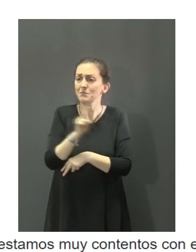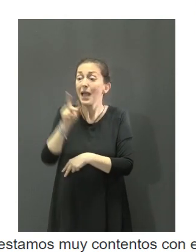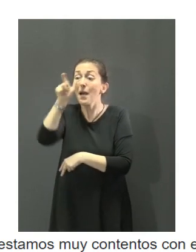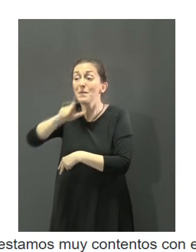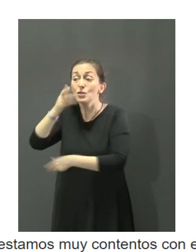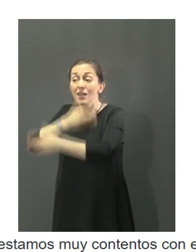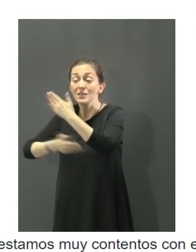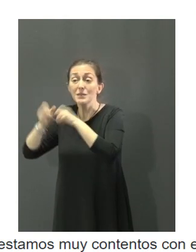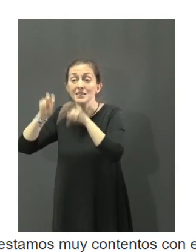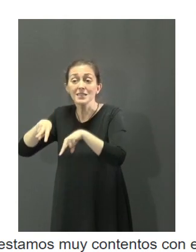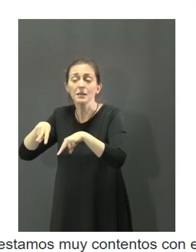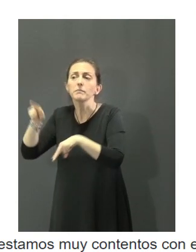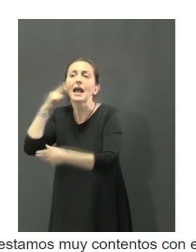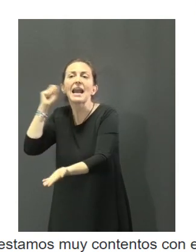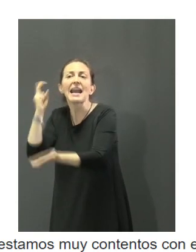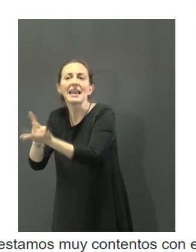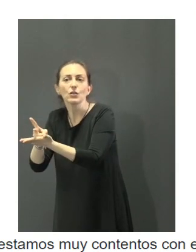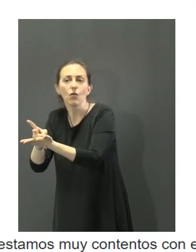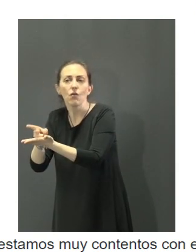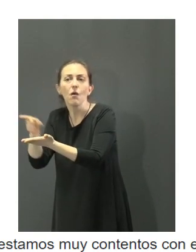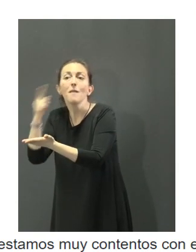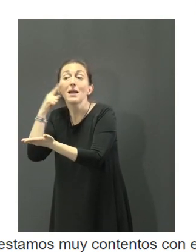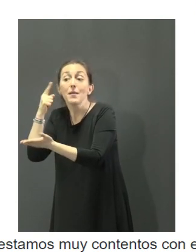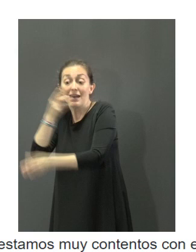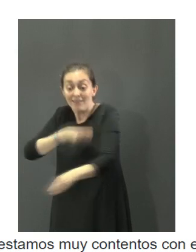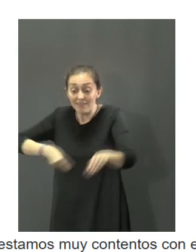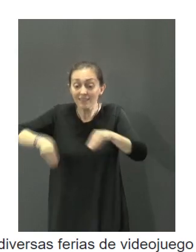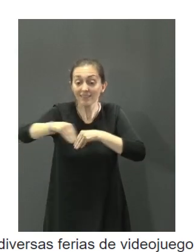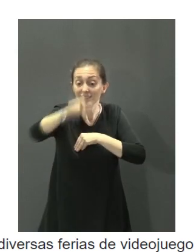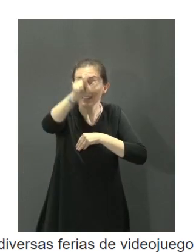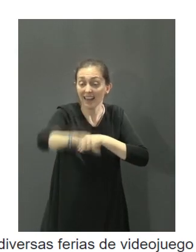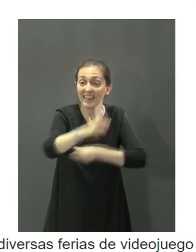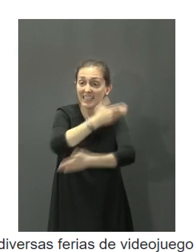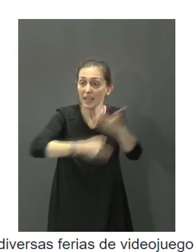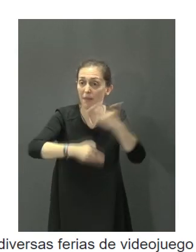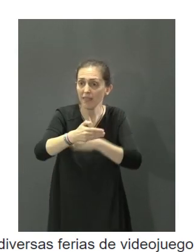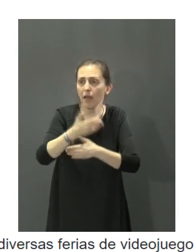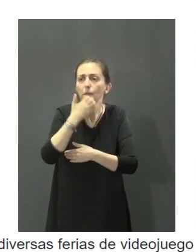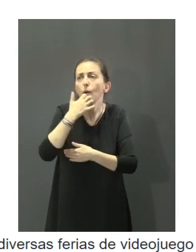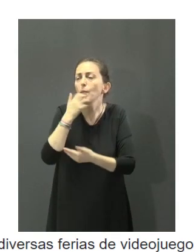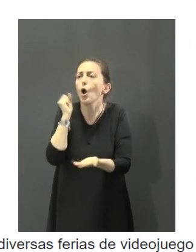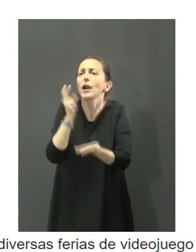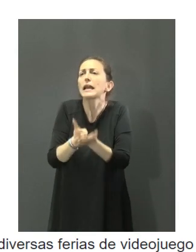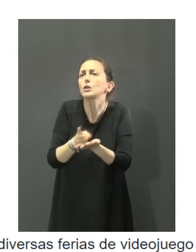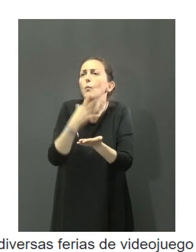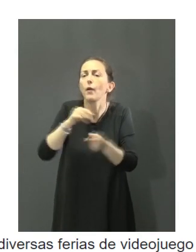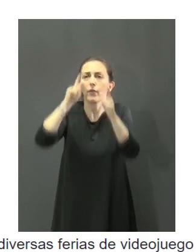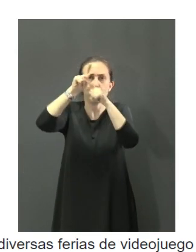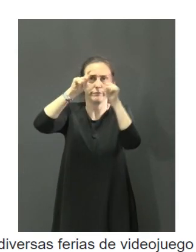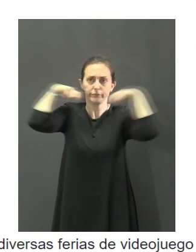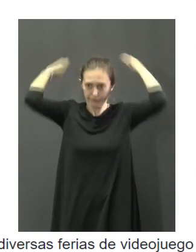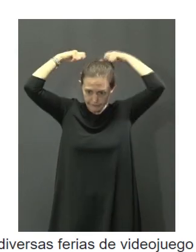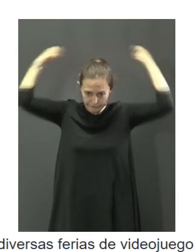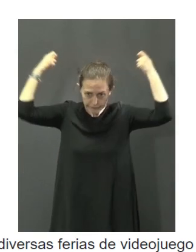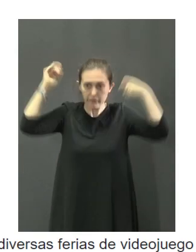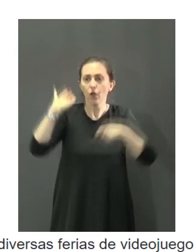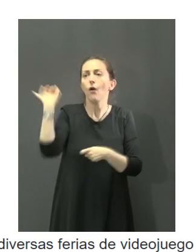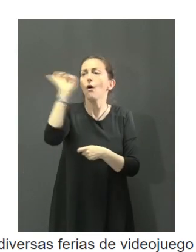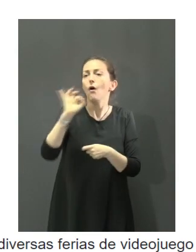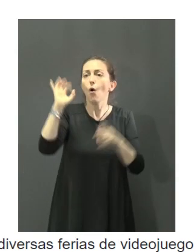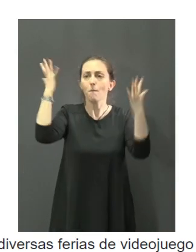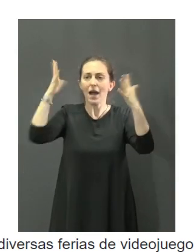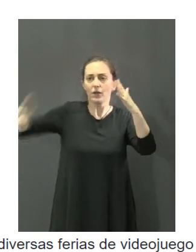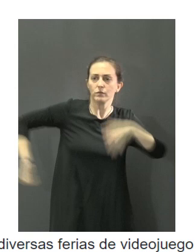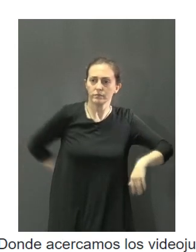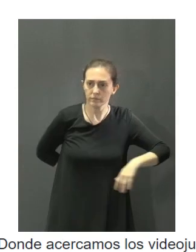sin discapacidad les ponemos un reto para que se pongan en el lugar de personas con discapacidad. Pues dentro del reto te podemos vendar los ojos, te podemos atar